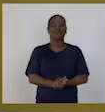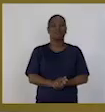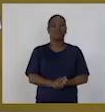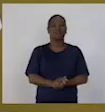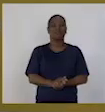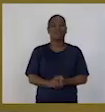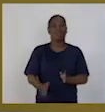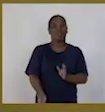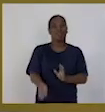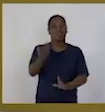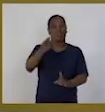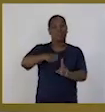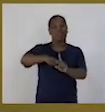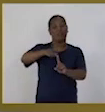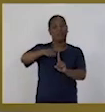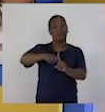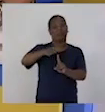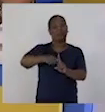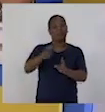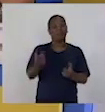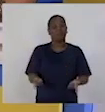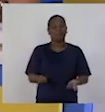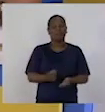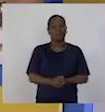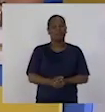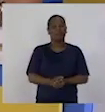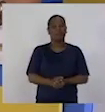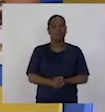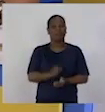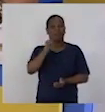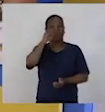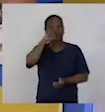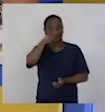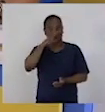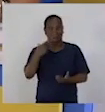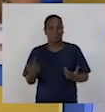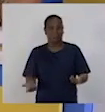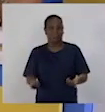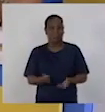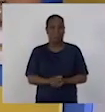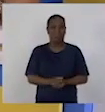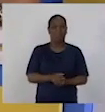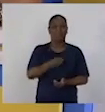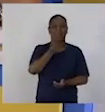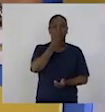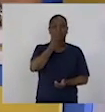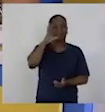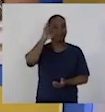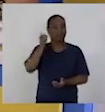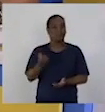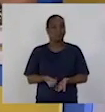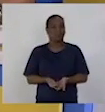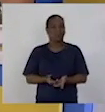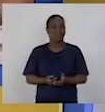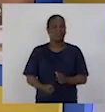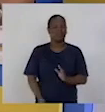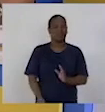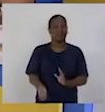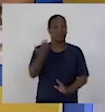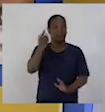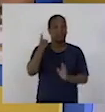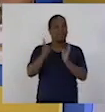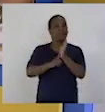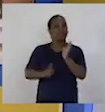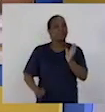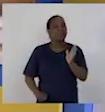Al aumentar la temperatura, ahora en conclusión, tenemos que llegar a la conclusión igual que si aumenta la temperatura, aumenta la energía cinética media